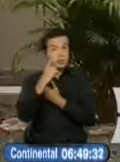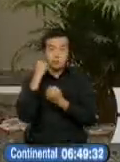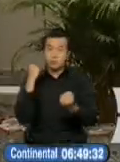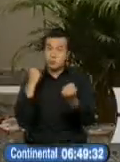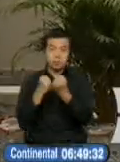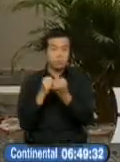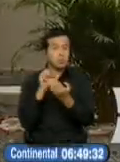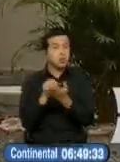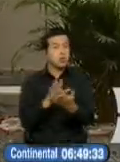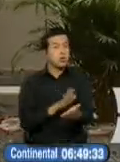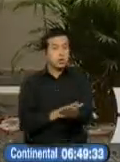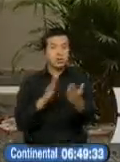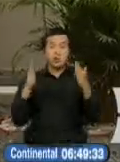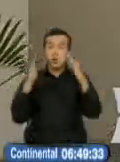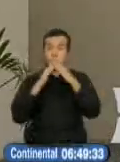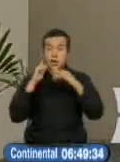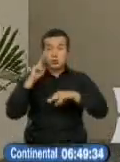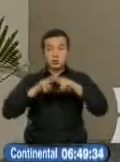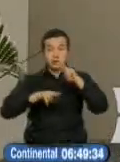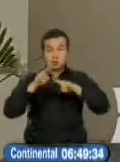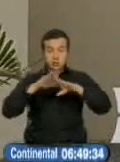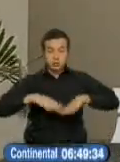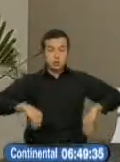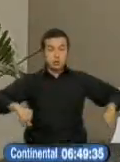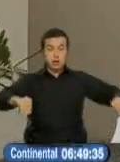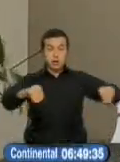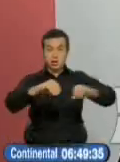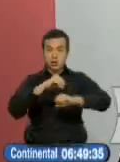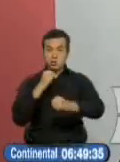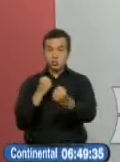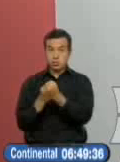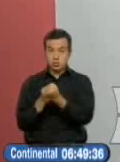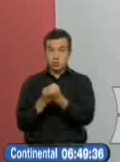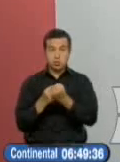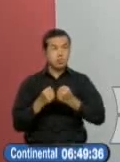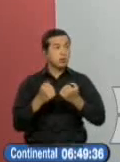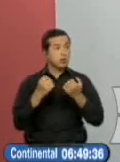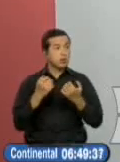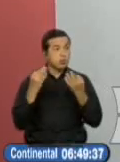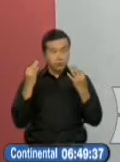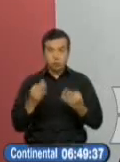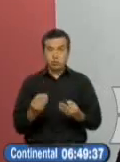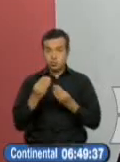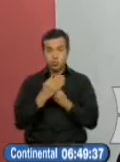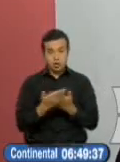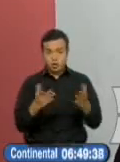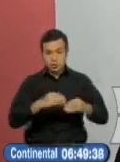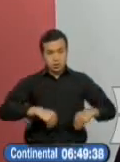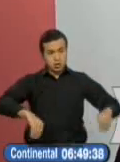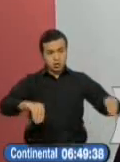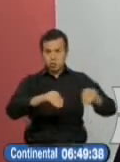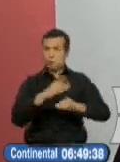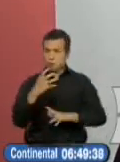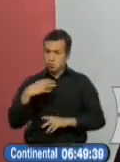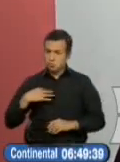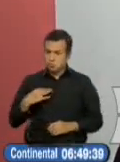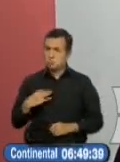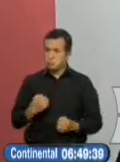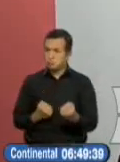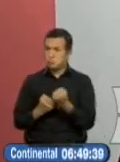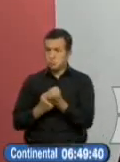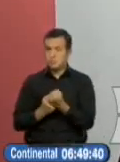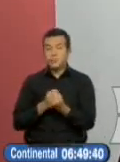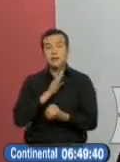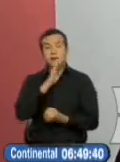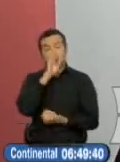proyectos como Casa para Todos con los terrenos donde se materialice esta misión. Es darle el espacio y nosotros estamos dispuestos a hacerlo,